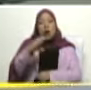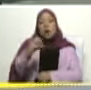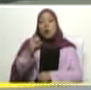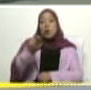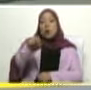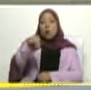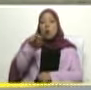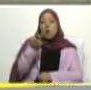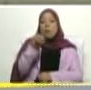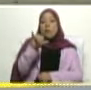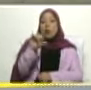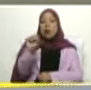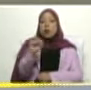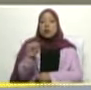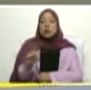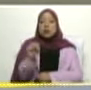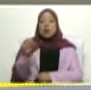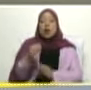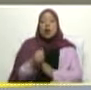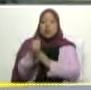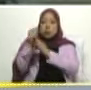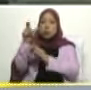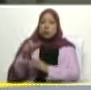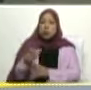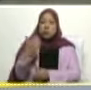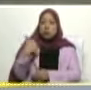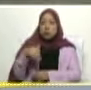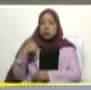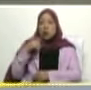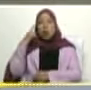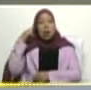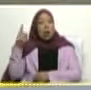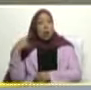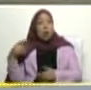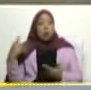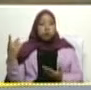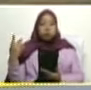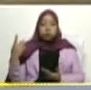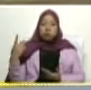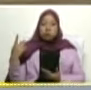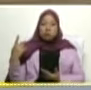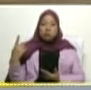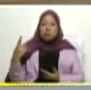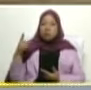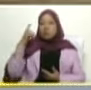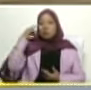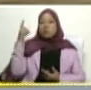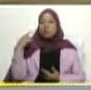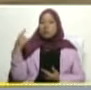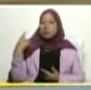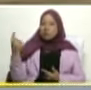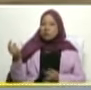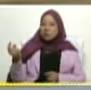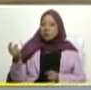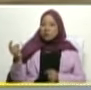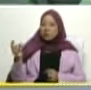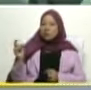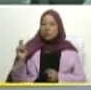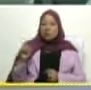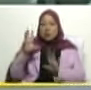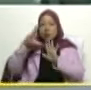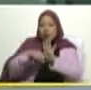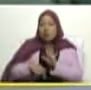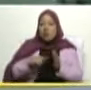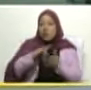¿Es el héroe ahora, Milei? ¿El loco Milei? ¿Se la da el loco o es loco? ¿O las dos cosas a la vez? Ah, pero le robó a Venezuela un